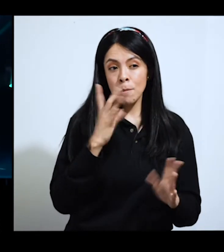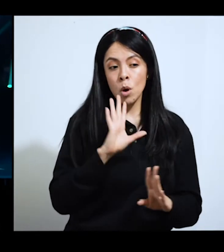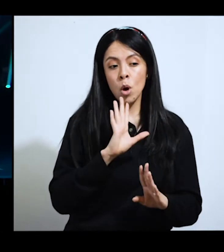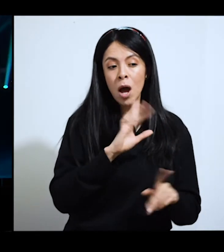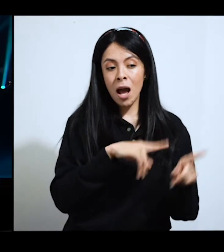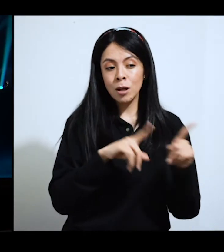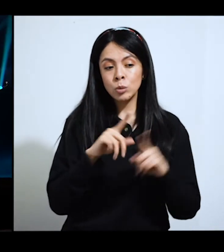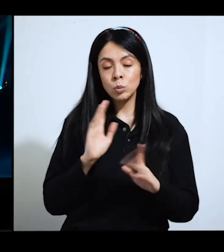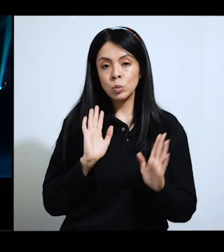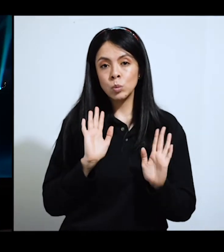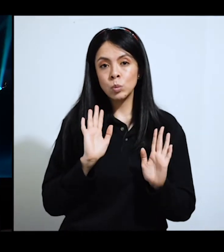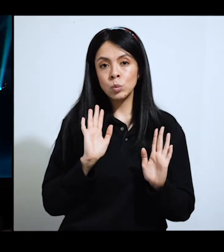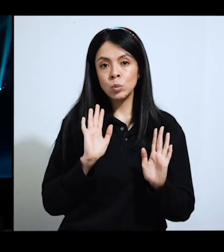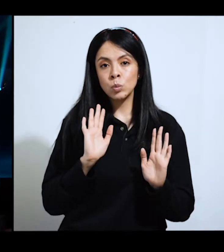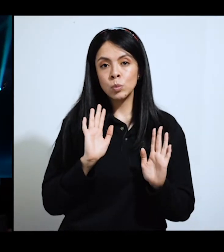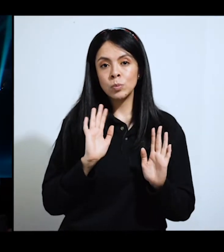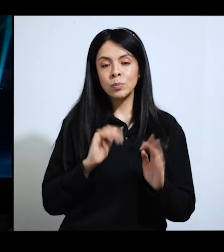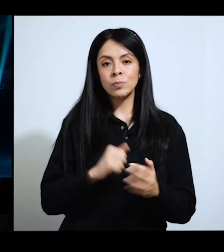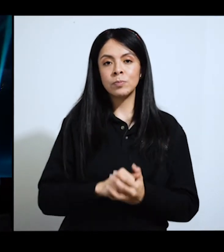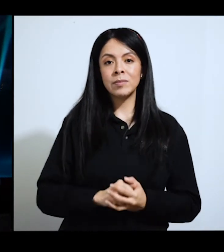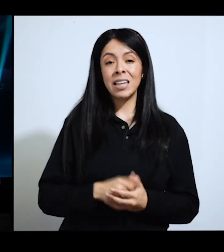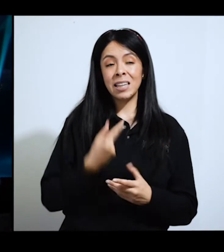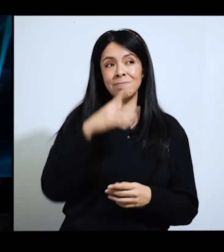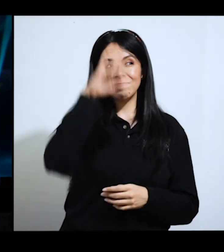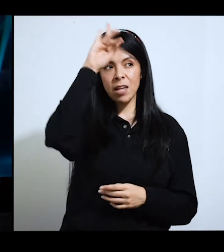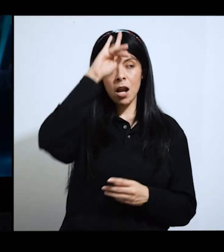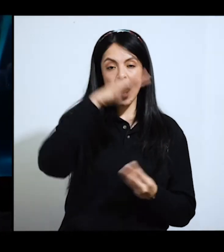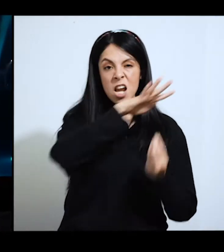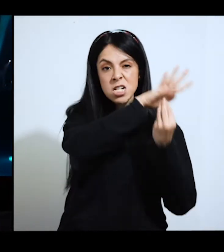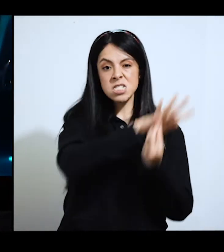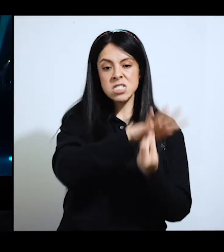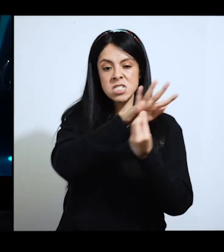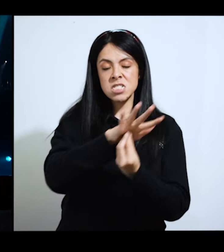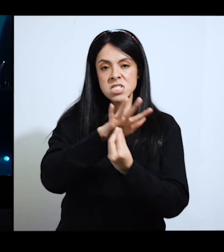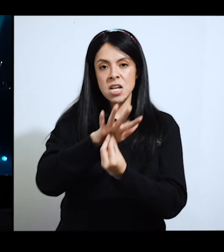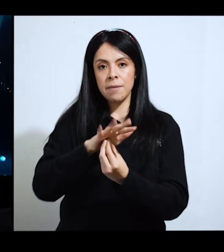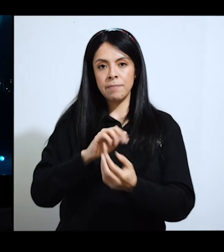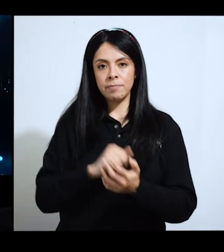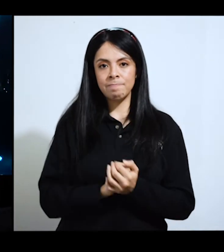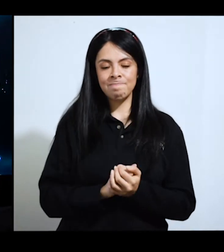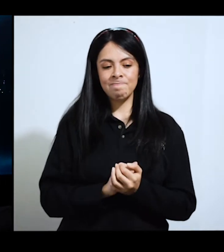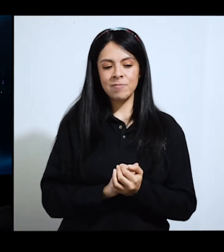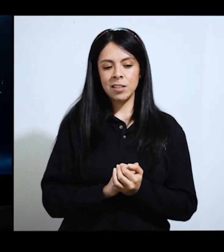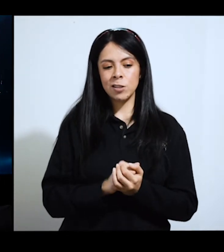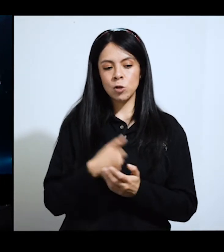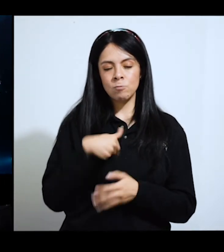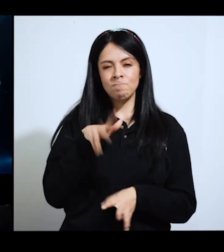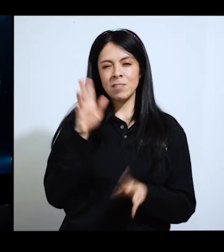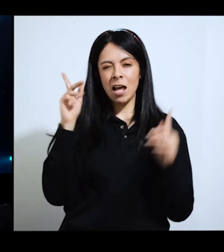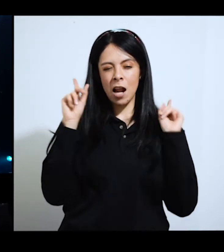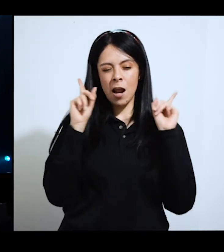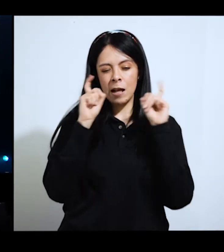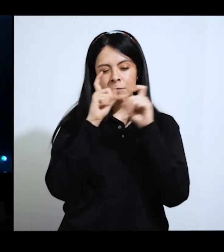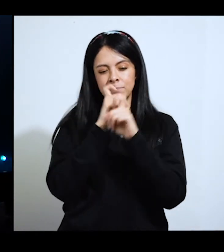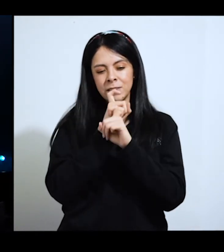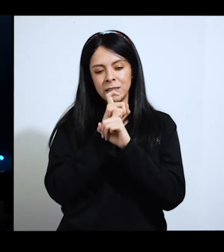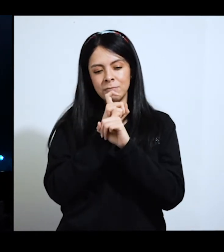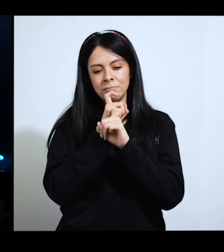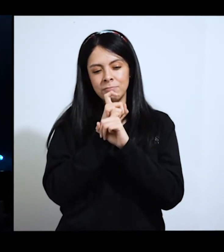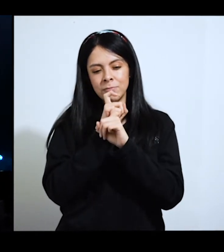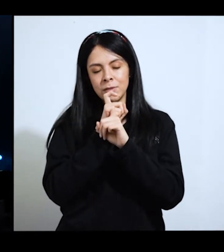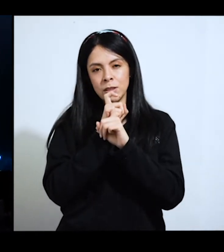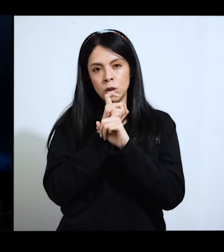siendo oprimidas por demonios. Y eso lo llevó a desarrollar un material de 7 puntos de